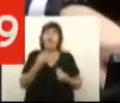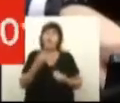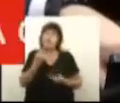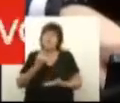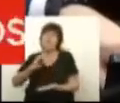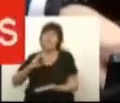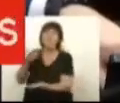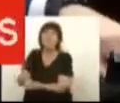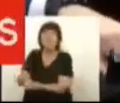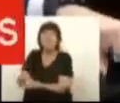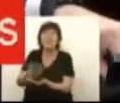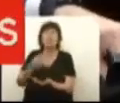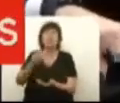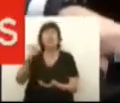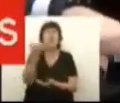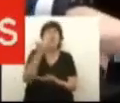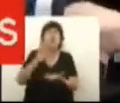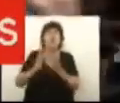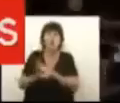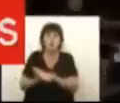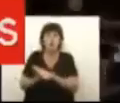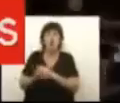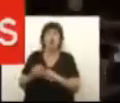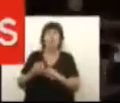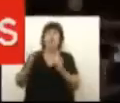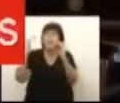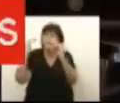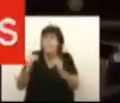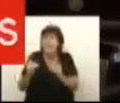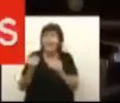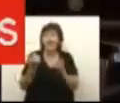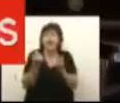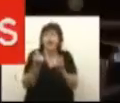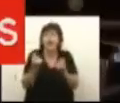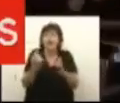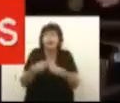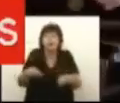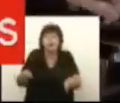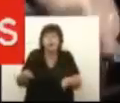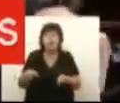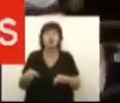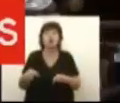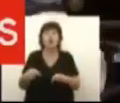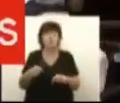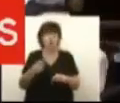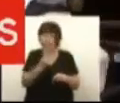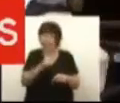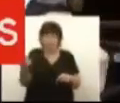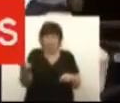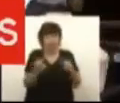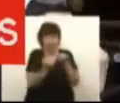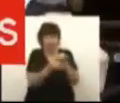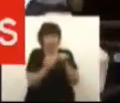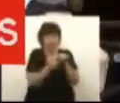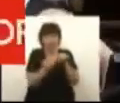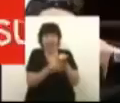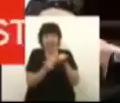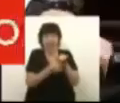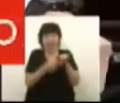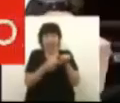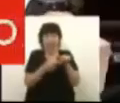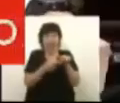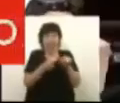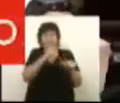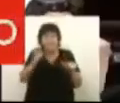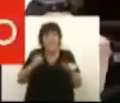podría haberse derrotado, podría haberse evitado que se avanzara con esto si se hubiese desatado una verdadera movilización popular, que los